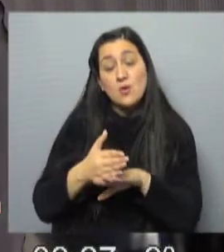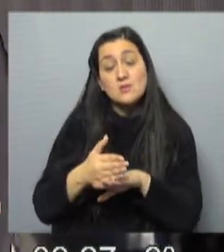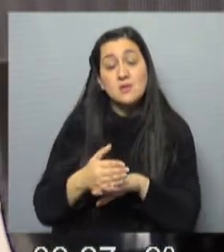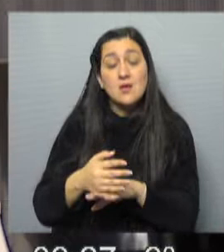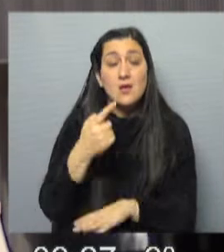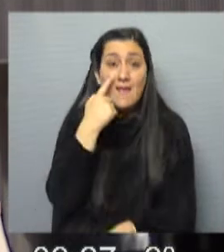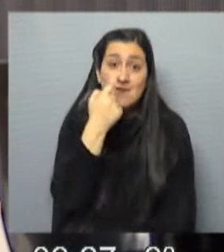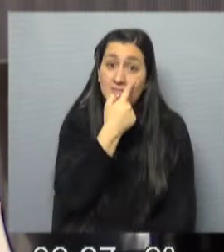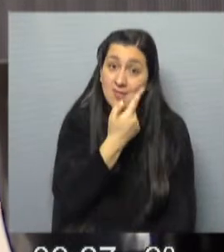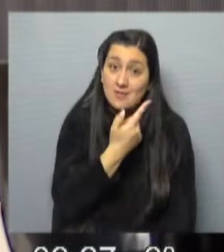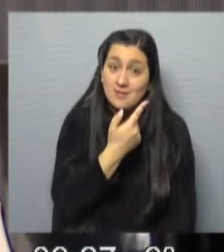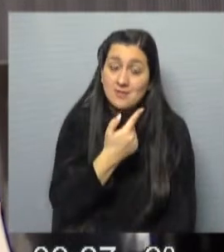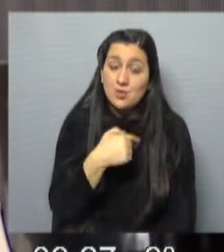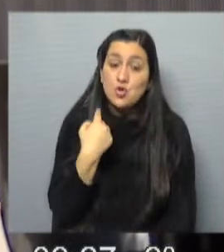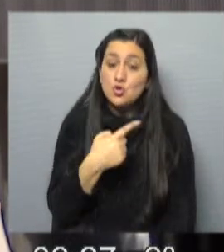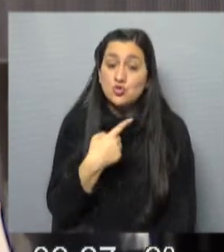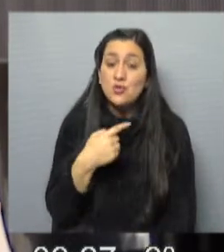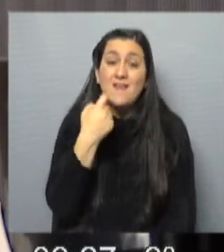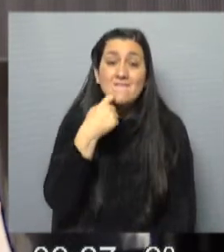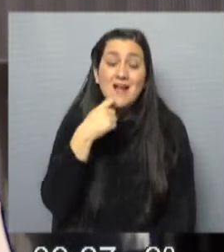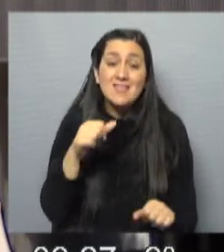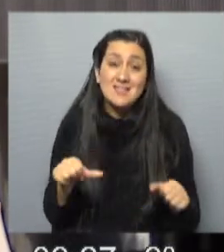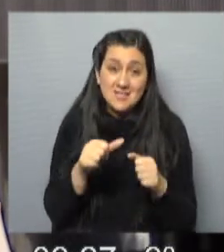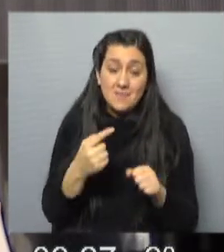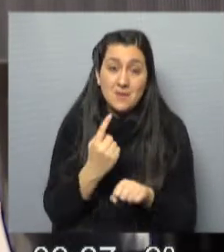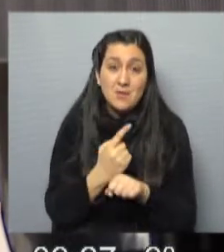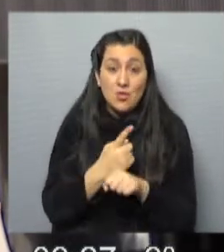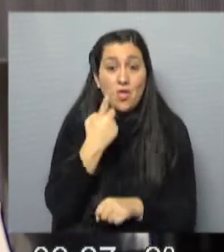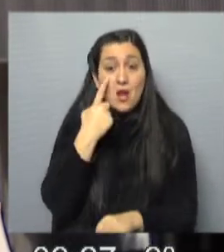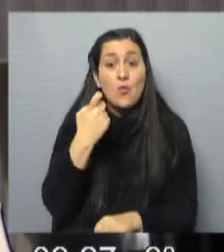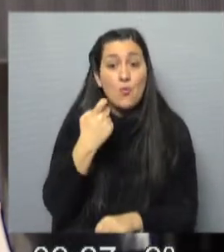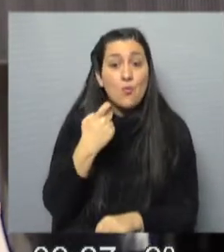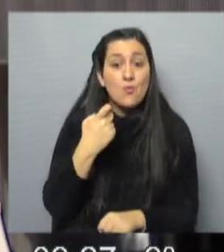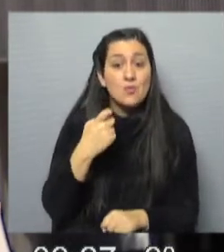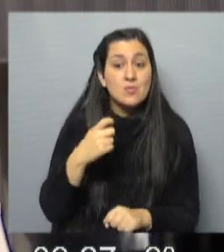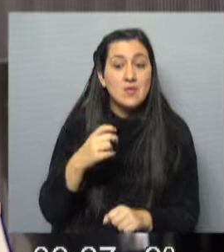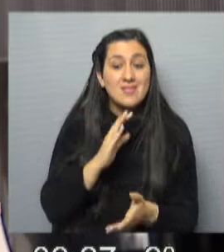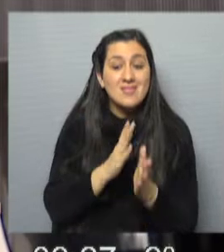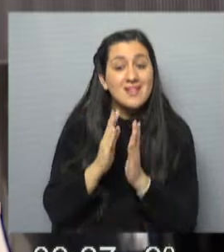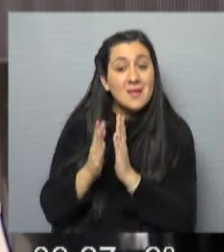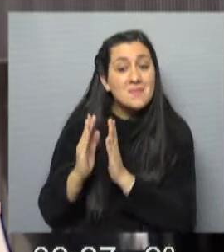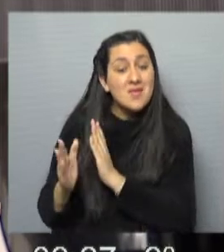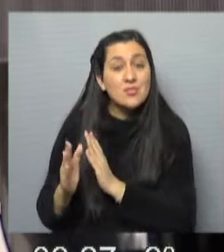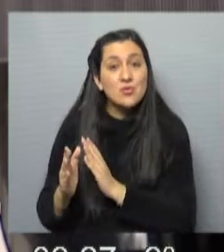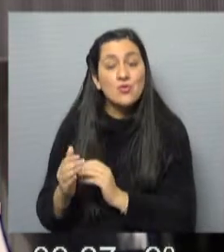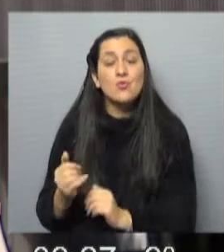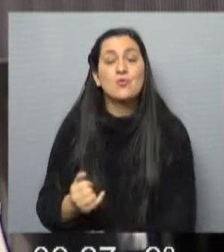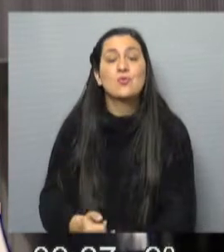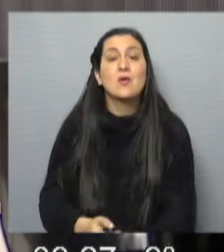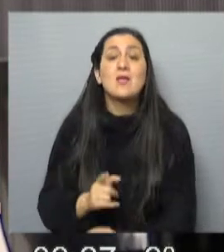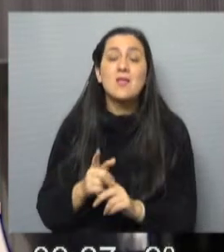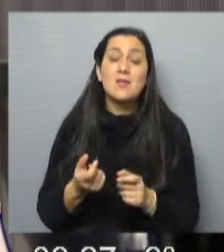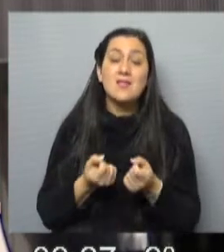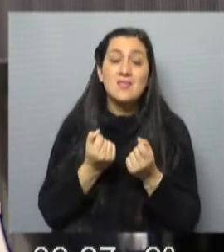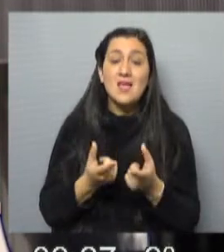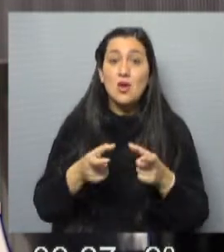Entonces, ¿qué es lo que tenemos por delante? La detección, el tratamiento oportuno, y sobre todo brindarle